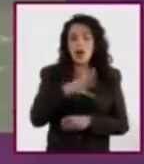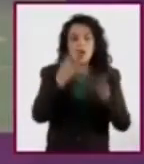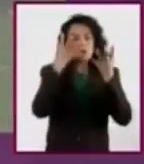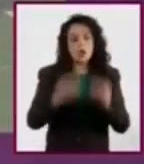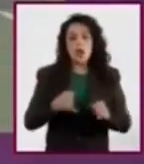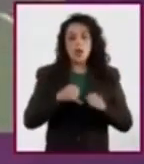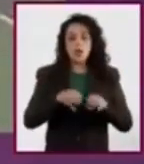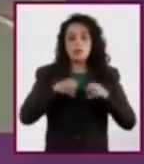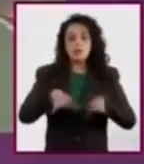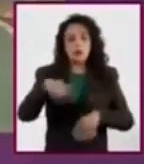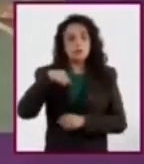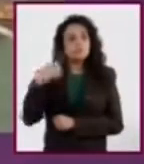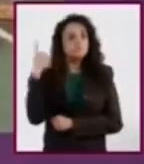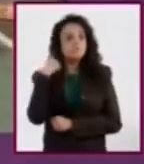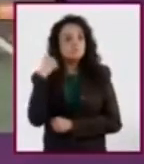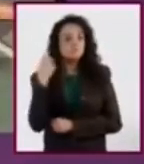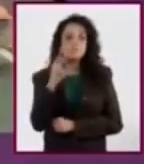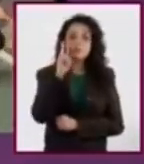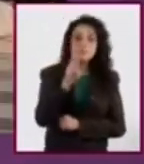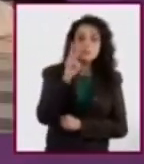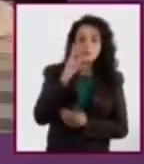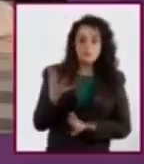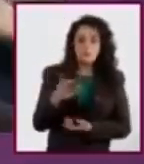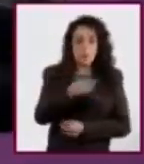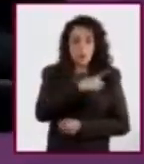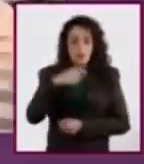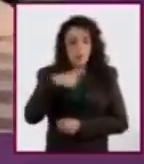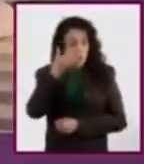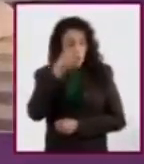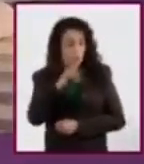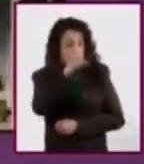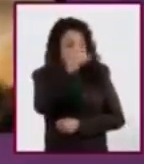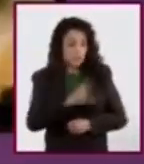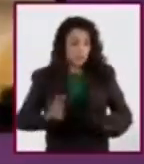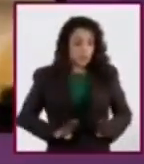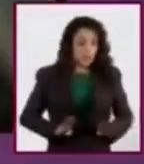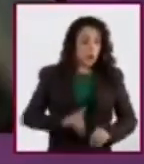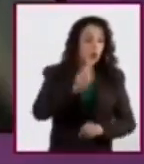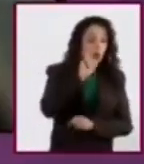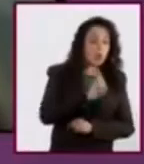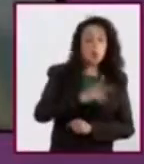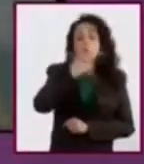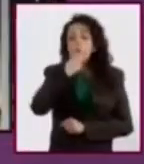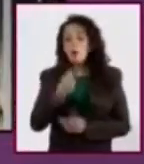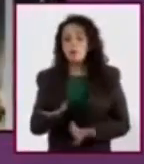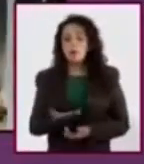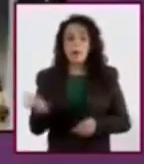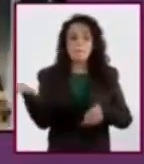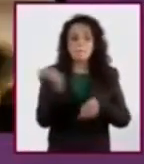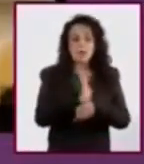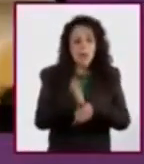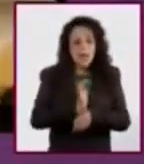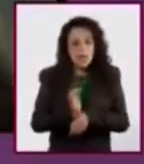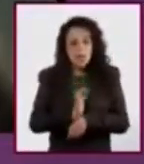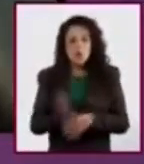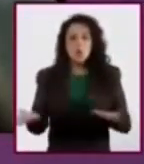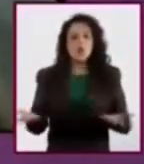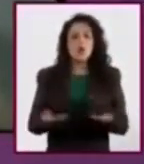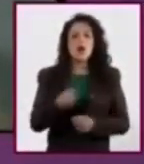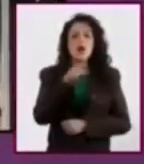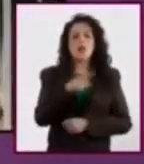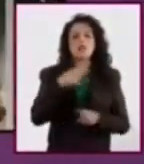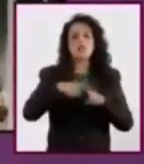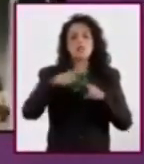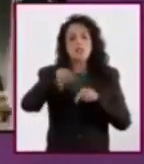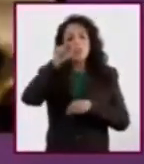información que nos muestra cómo se espera que actúe un hombre y una mujer. Películas, anuncios publicitarios y programas